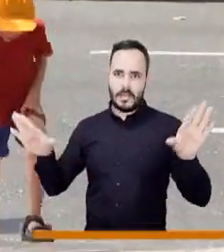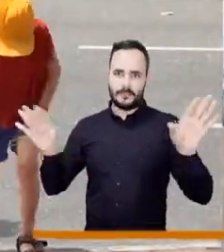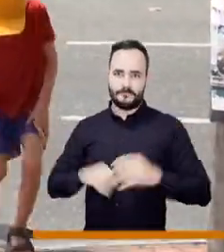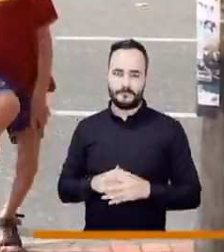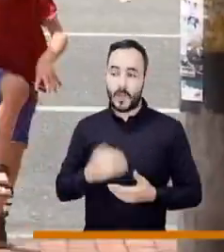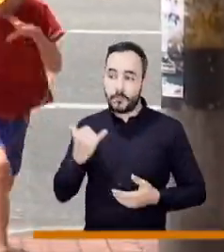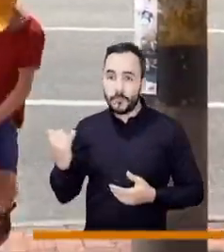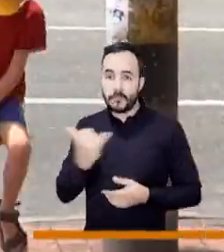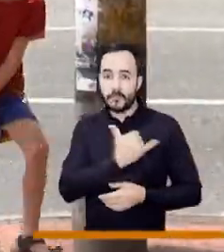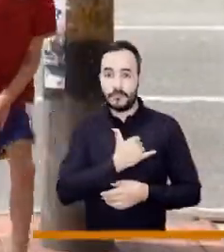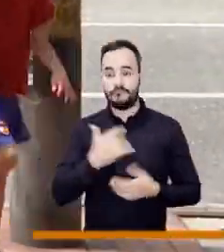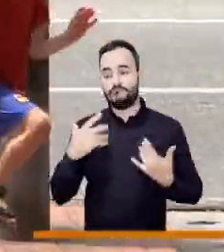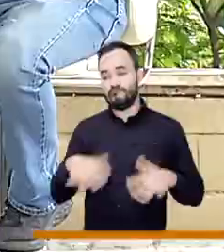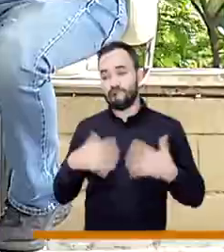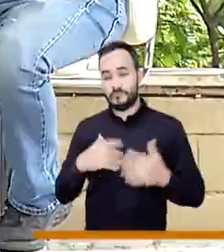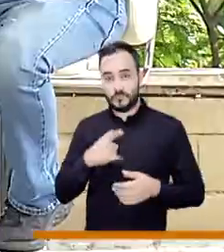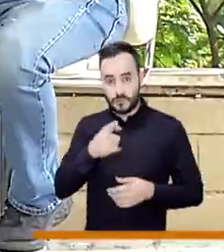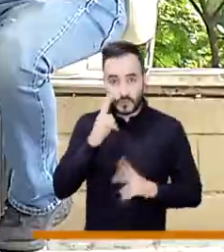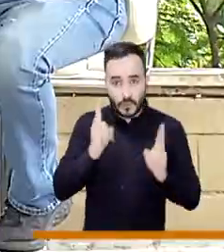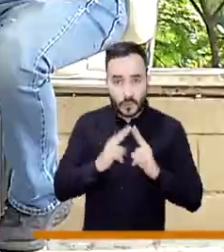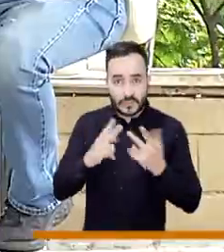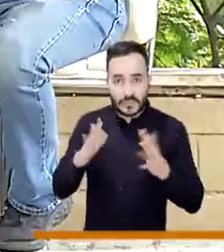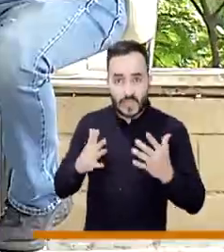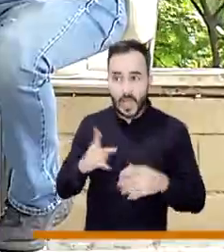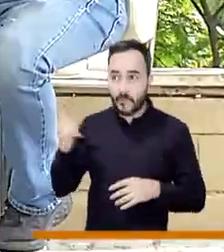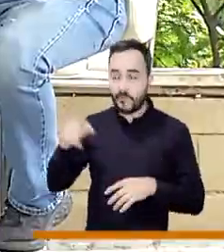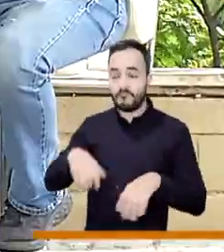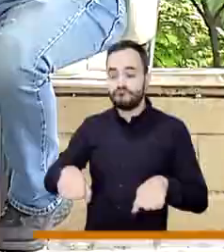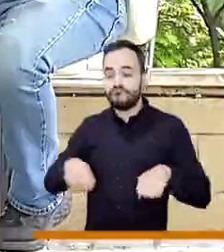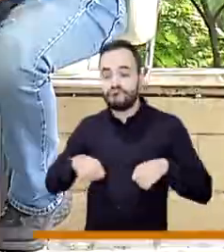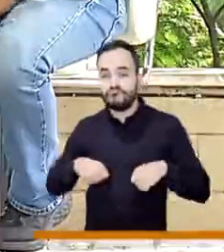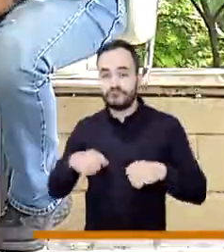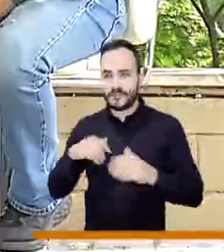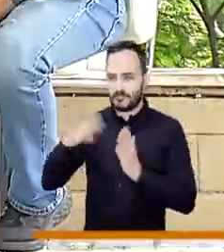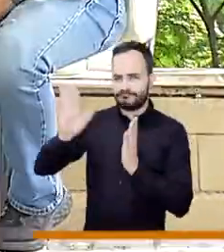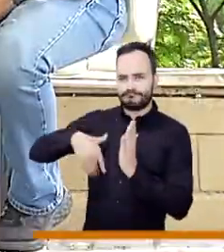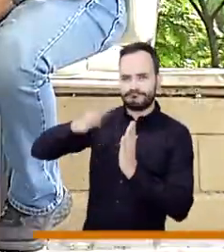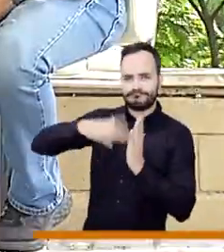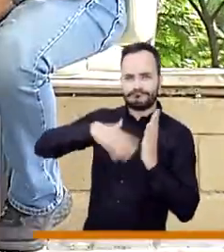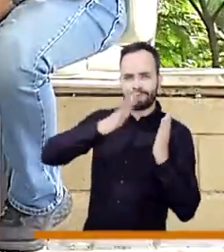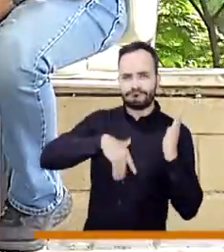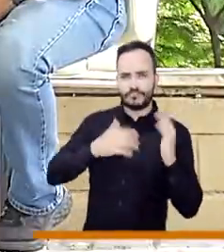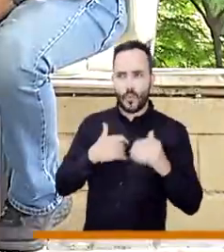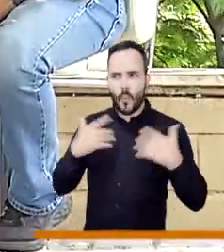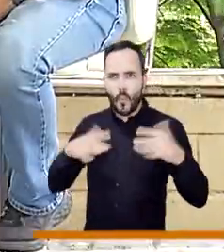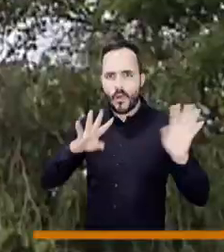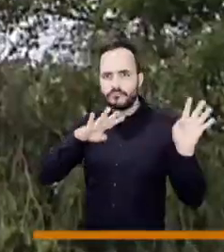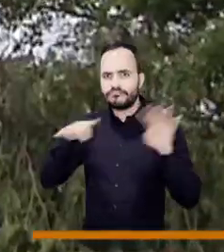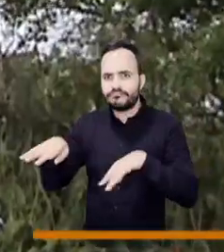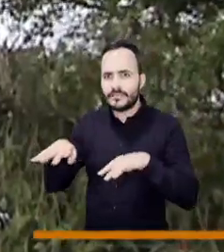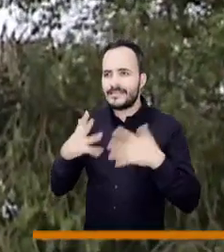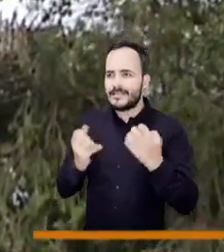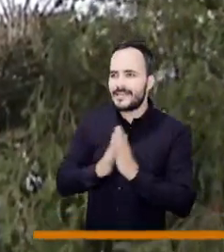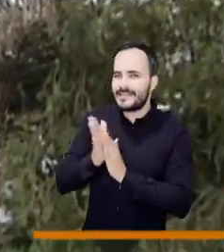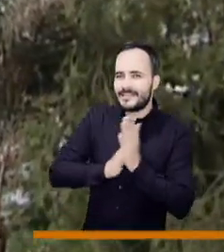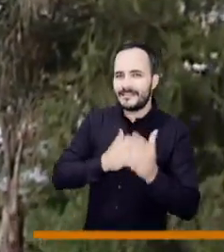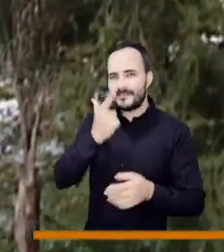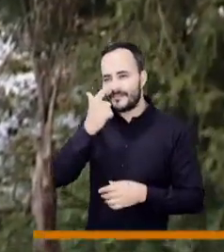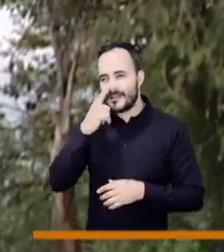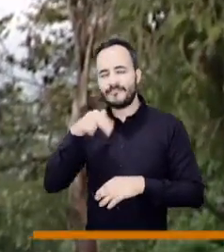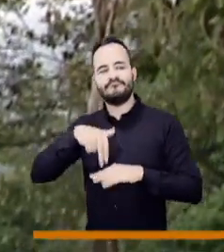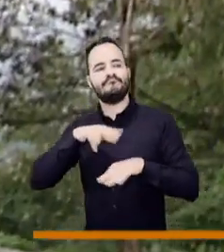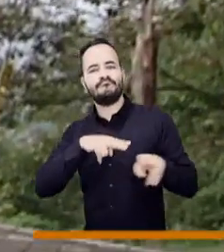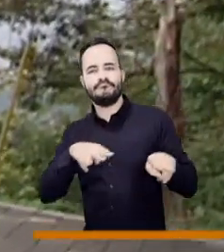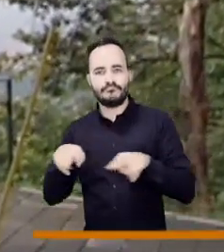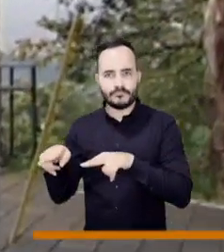unos balcones espectaculares, Luis Bernardo, no sé si han dado cuenta la cantidad de balcones que hay en Medellín, de miradores que la gente está